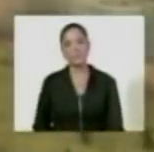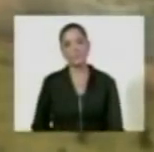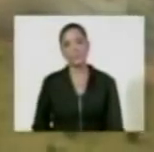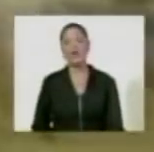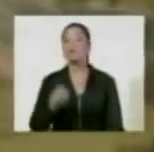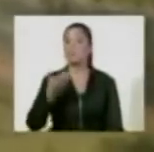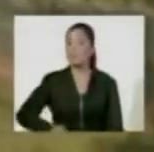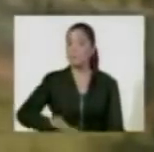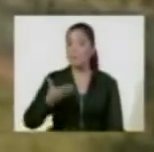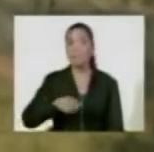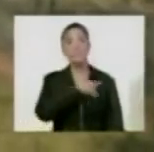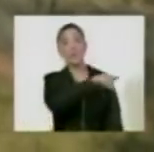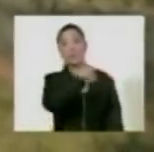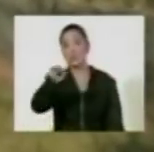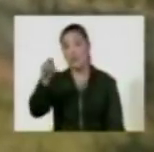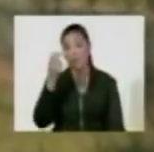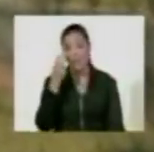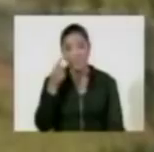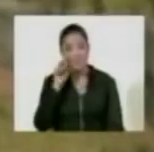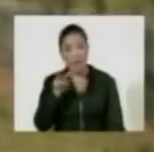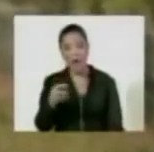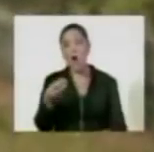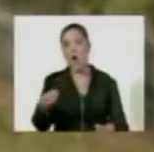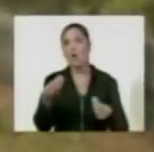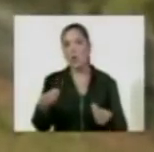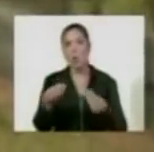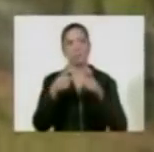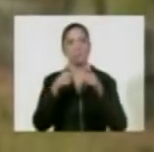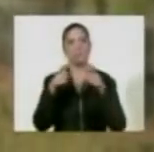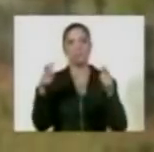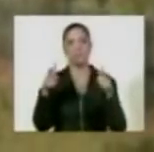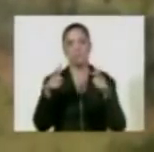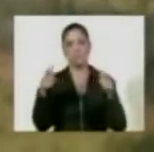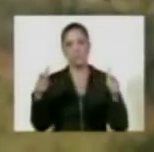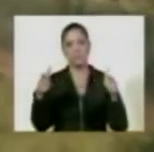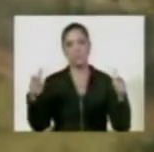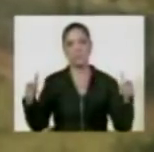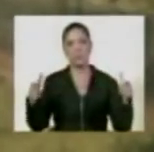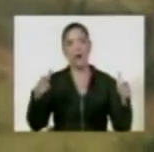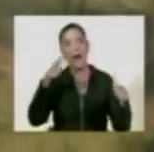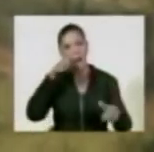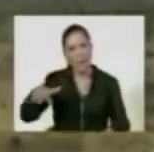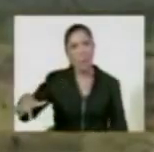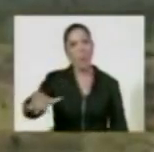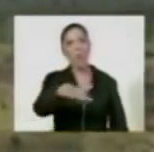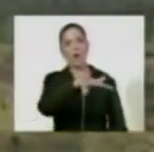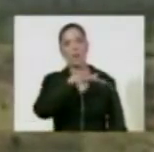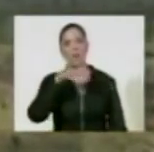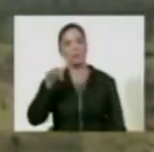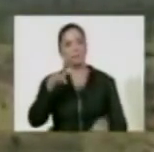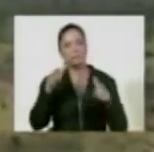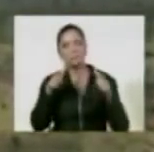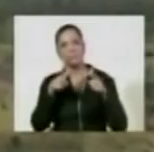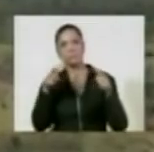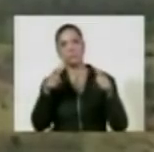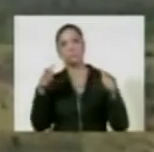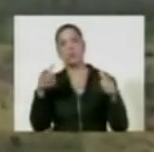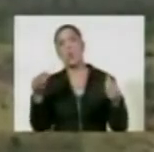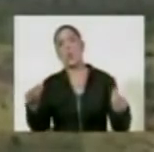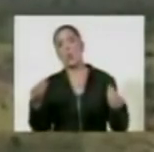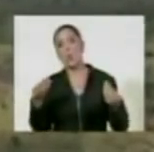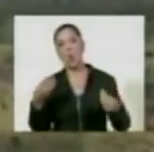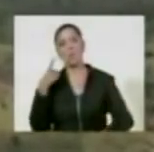importante que vean, mi comandante en jefe, cómo ha ido creciendo la fuerza del pueblo de Simón Bolívar, cómo ha ido creciendo su